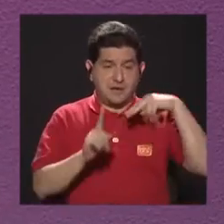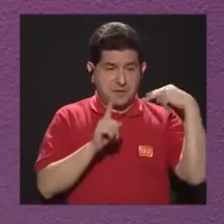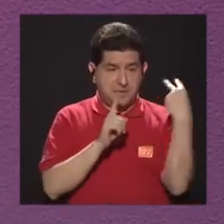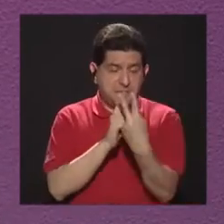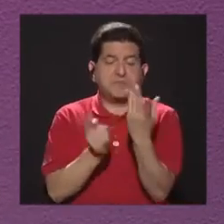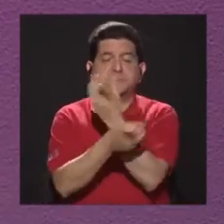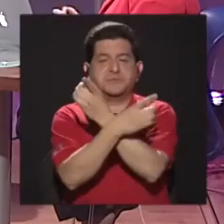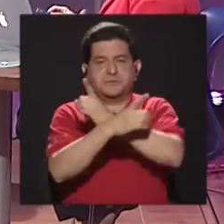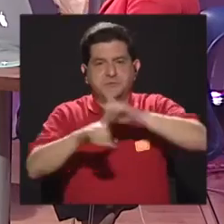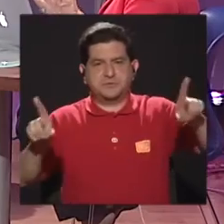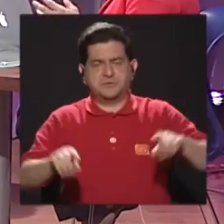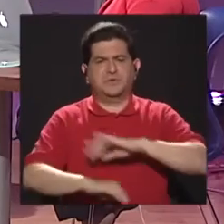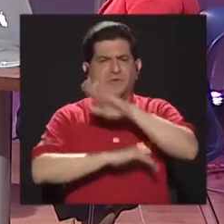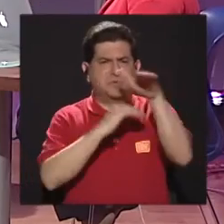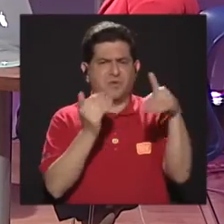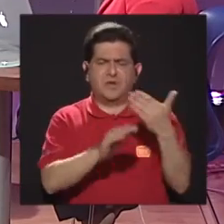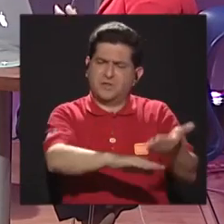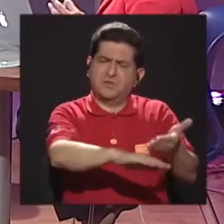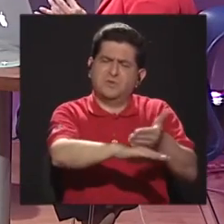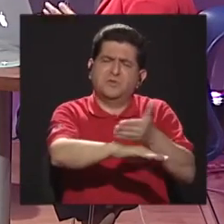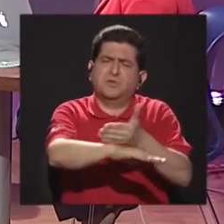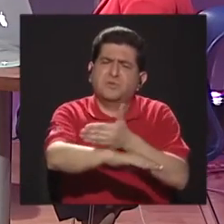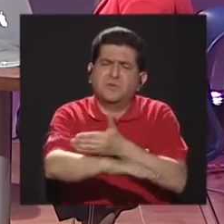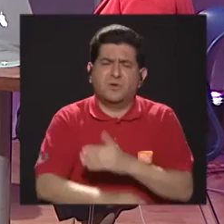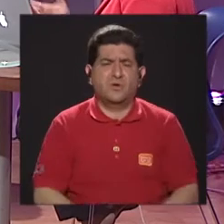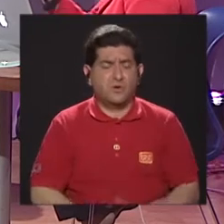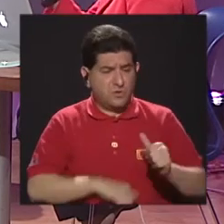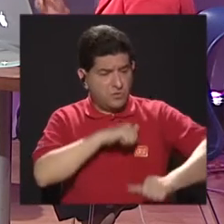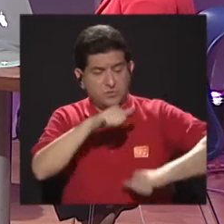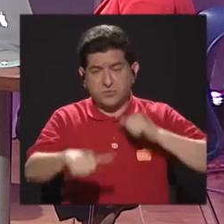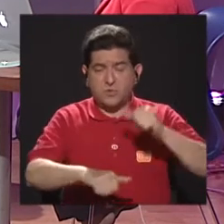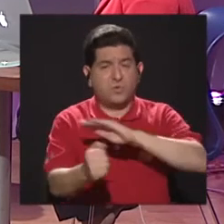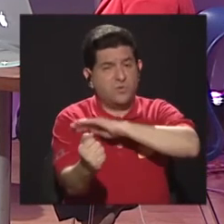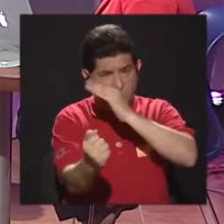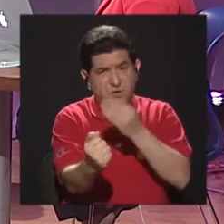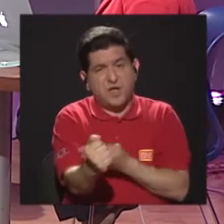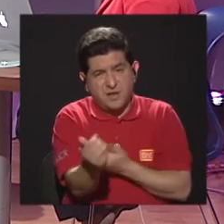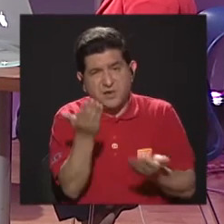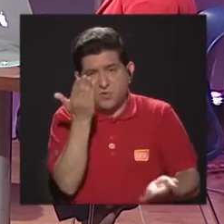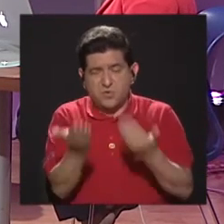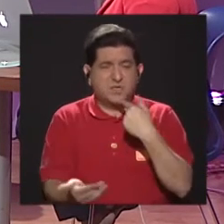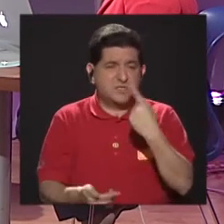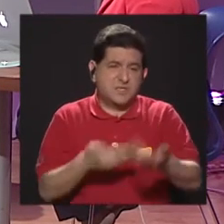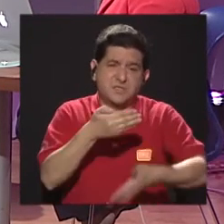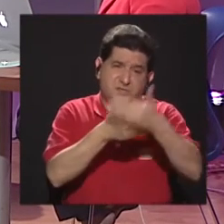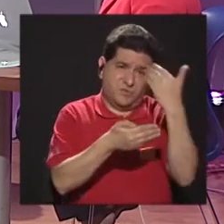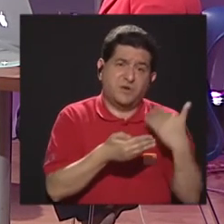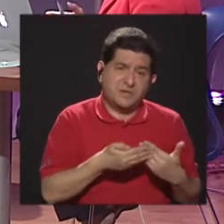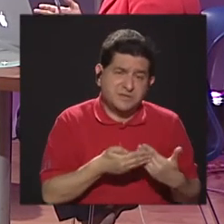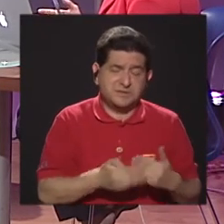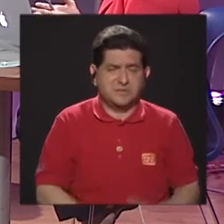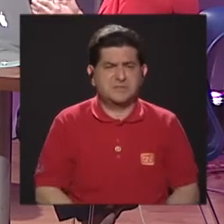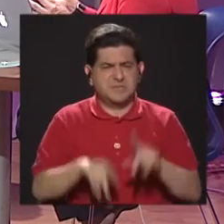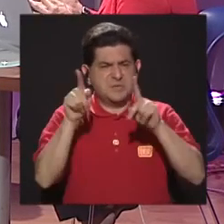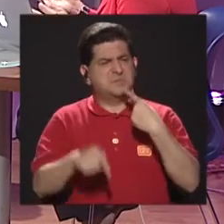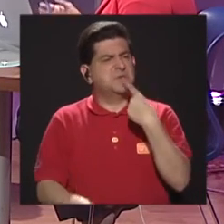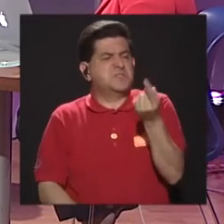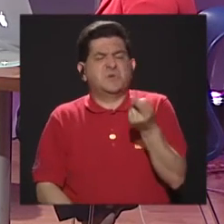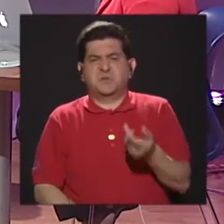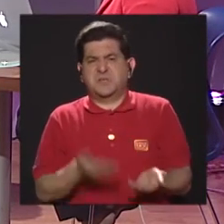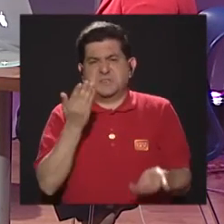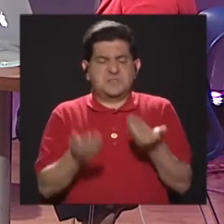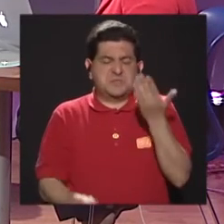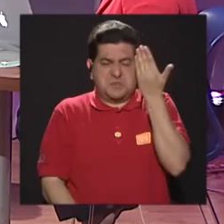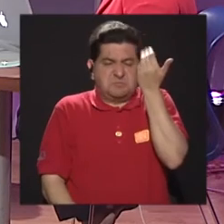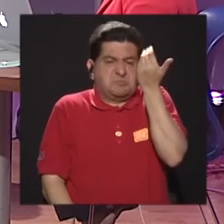vista democrático. Todos estos avances efectivamente son una lucha de poderes, ¿verdad? Un poco lo que mencionabas antes. Y la gente dice, bueno, ¿para